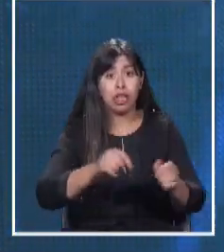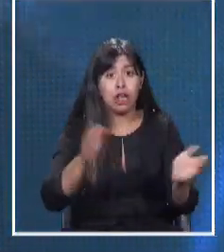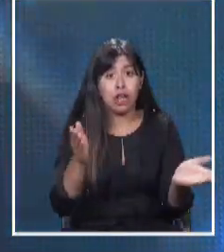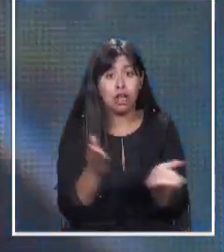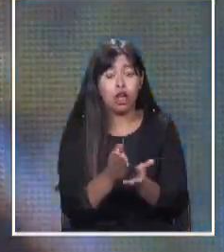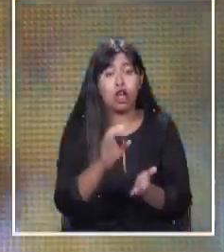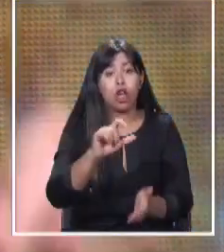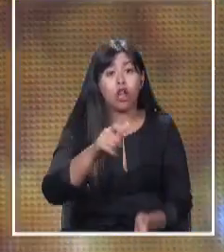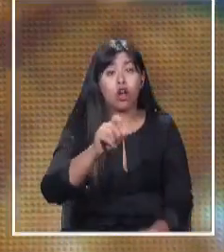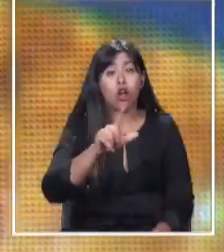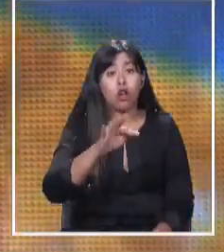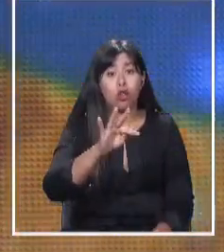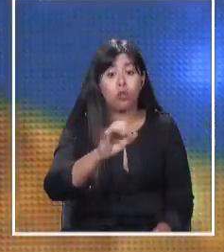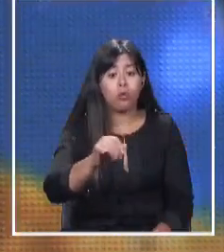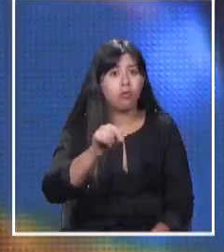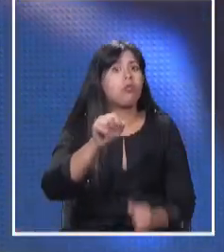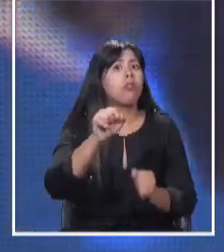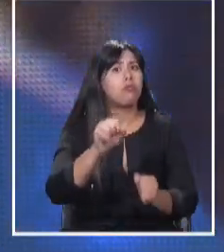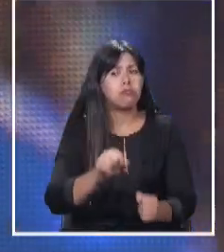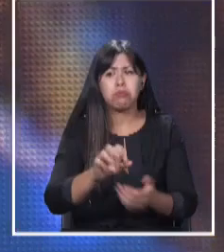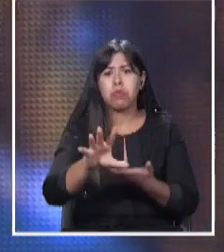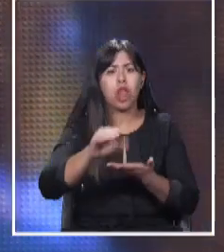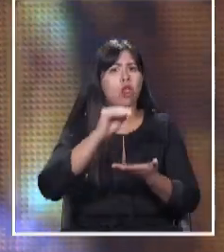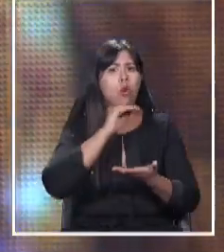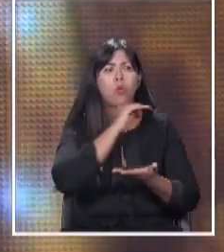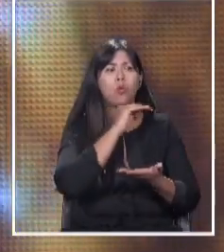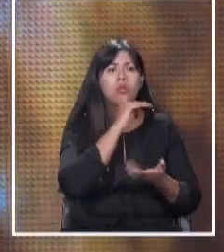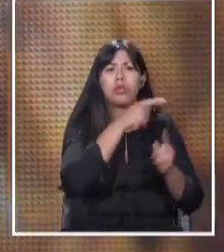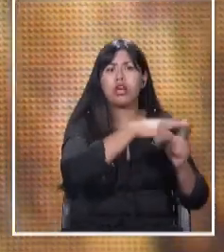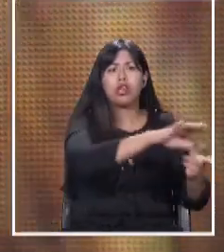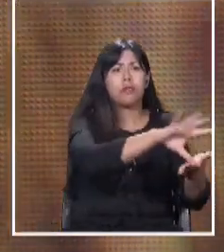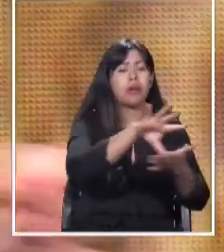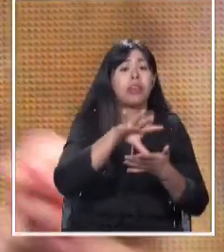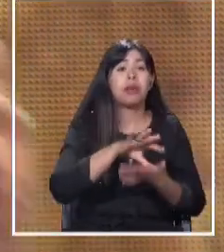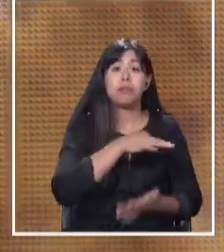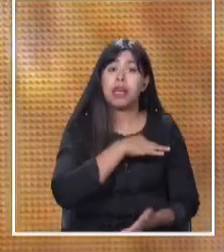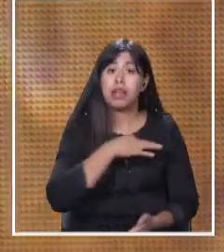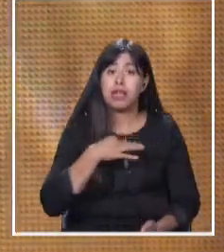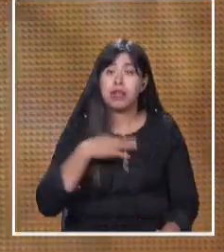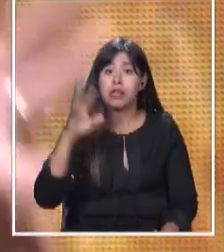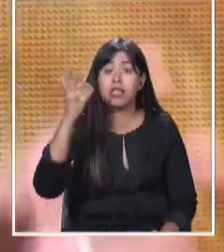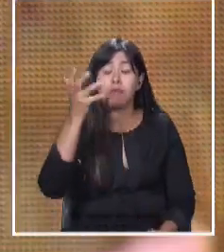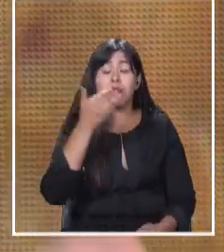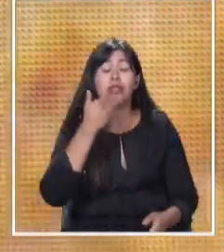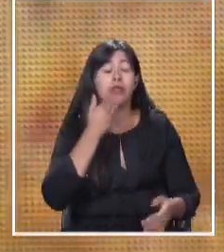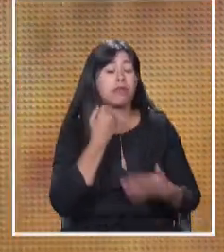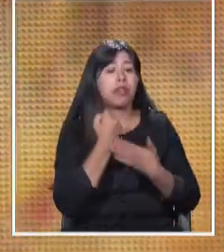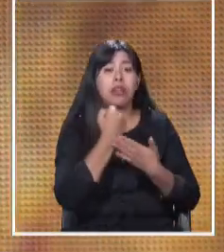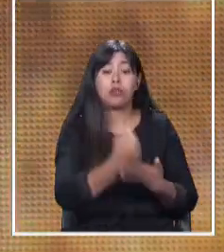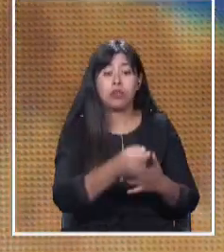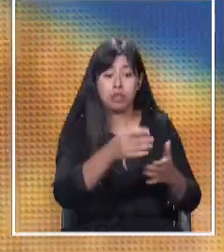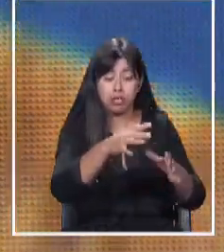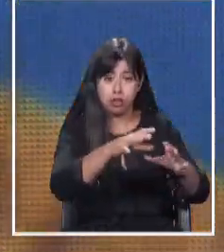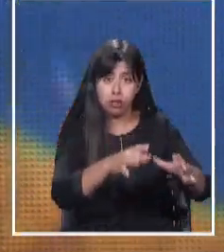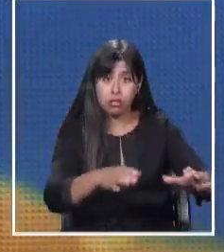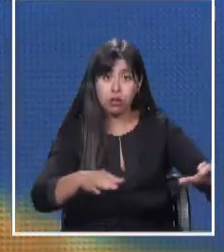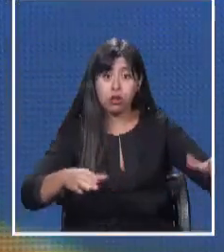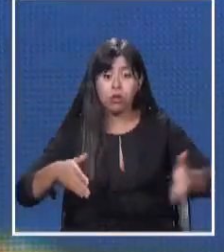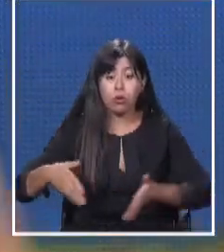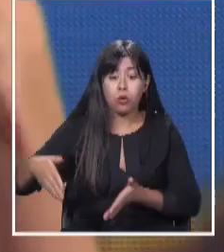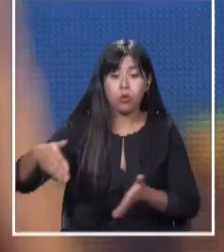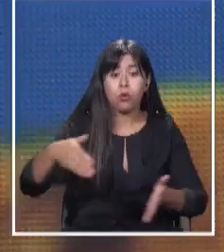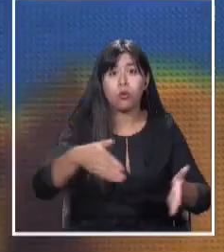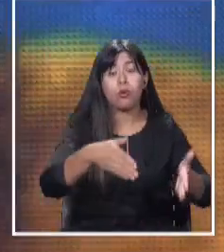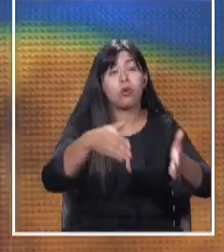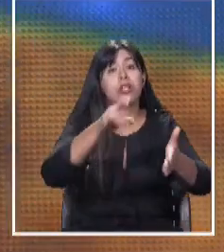Entonces, la idea que hay con el Ministerio de Medio Ambiente y con otros países también es poder ayudar a que este corredor que se quiere generar